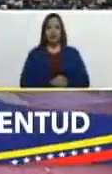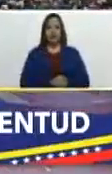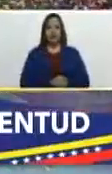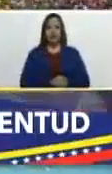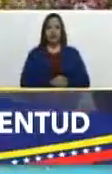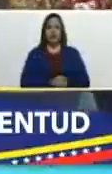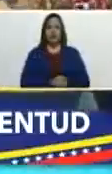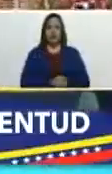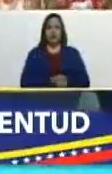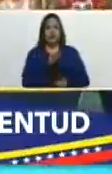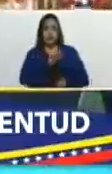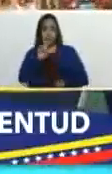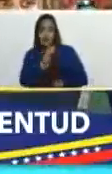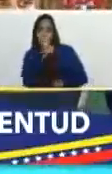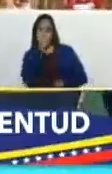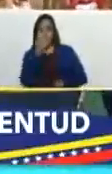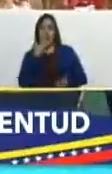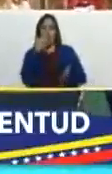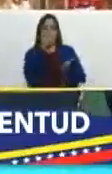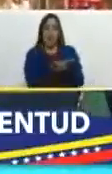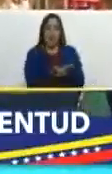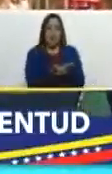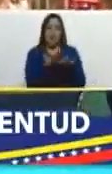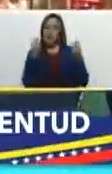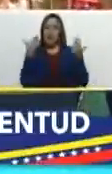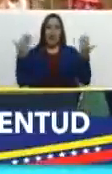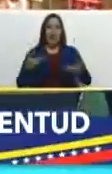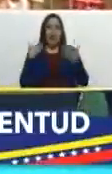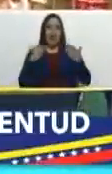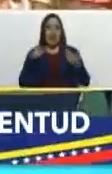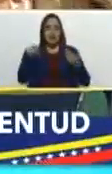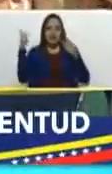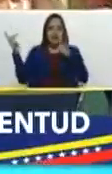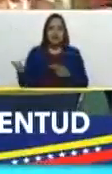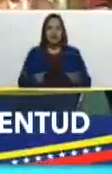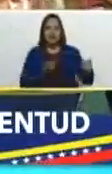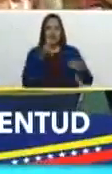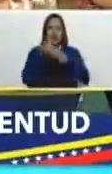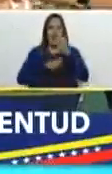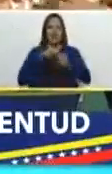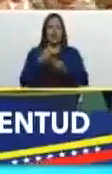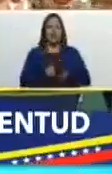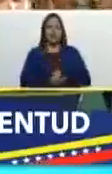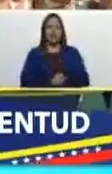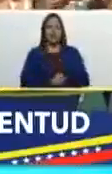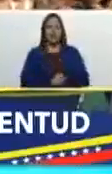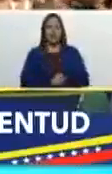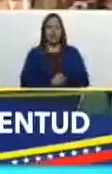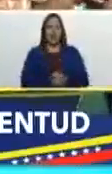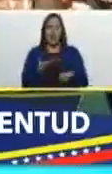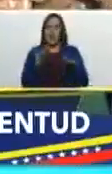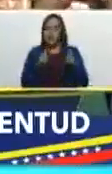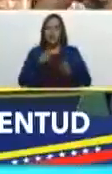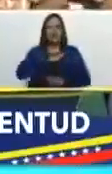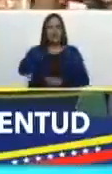En primer lugar, les agradezco tanta alegría y este recibimiento tan